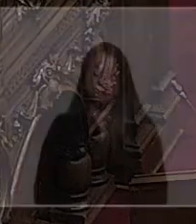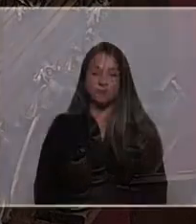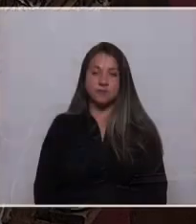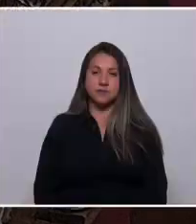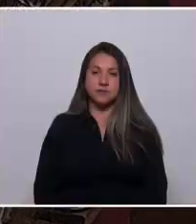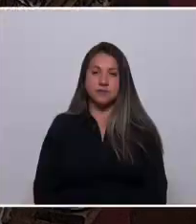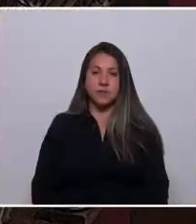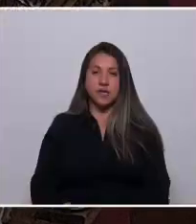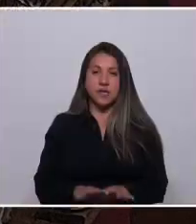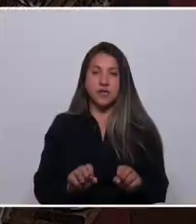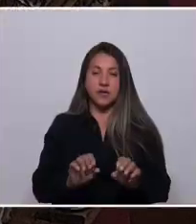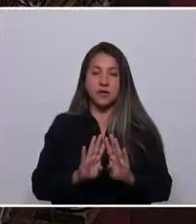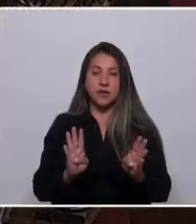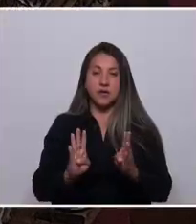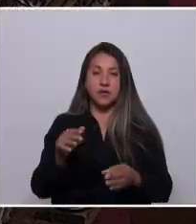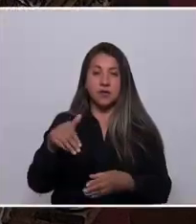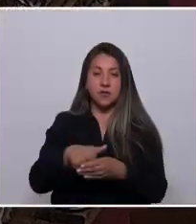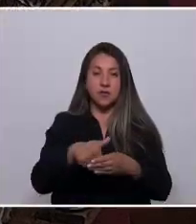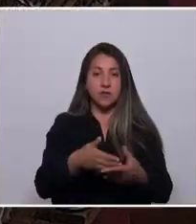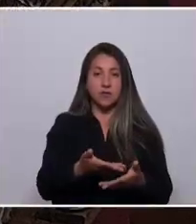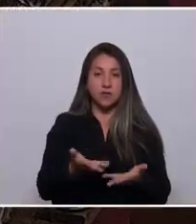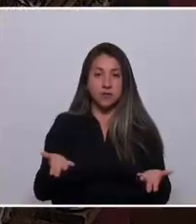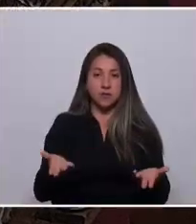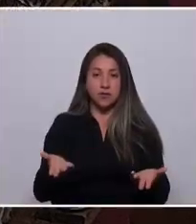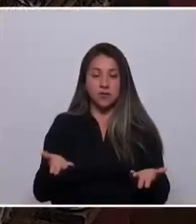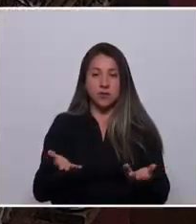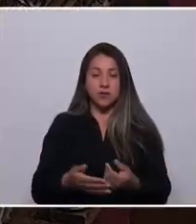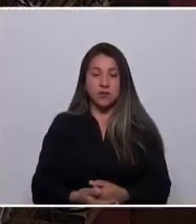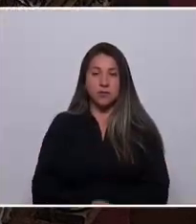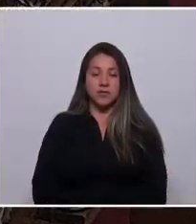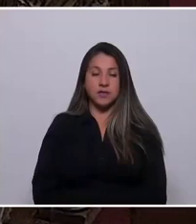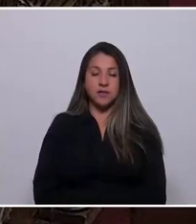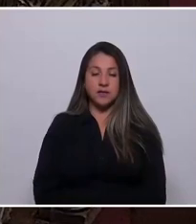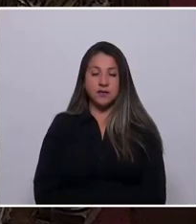¿Han emitido su voto, señoras y señores convencionales?